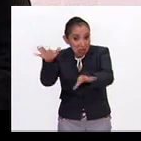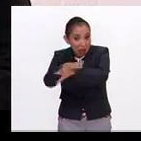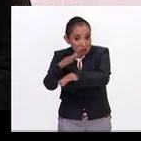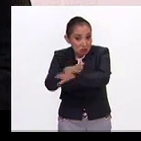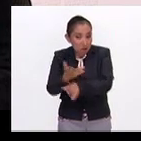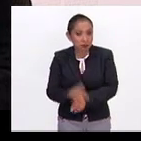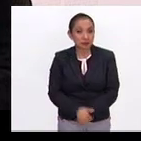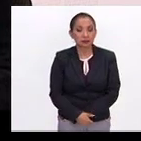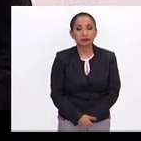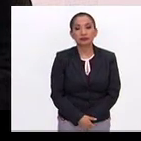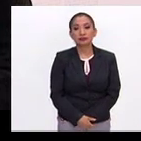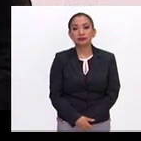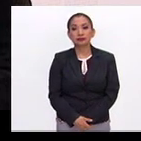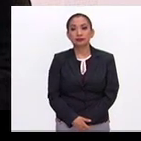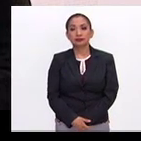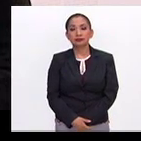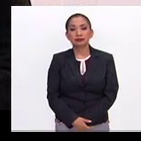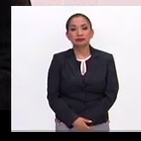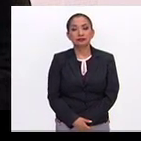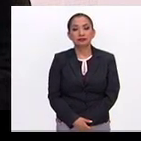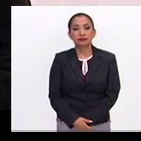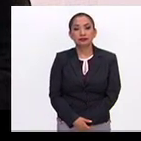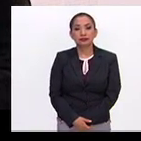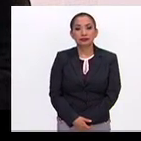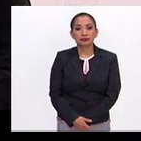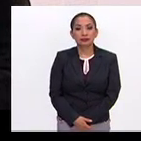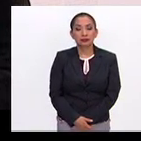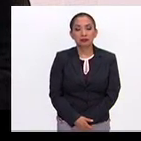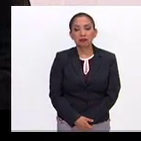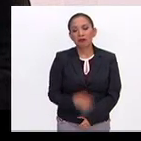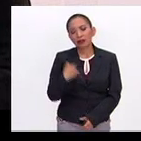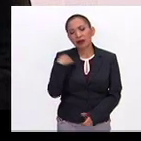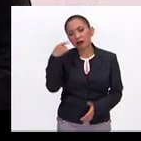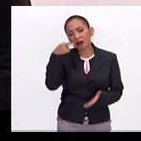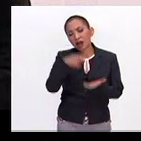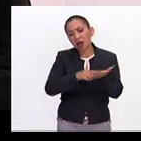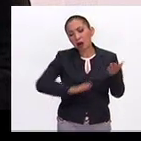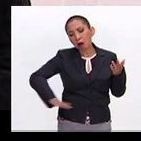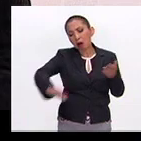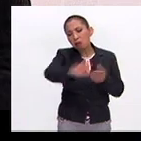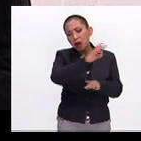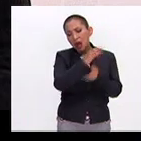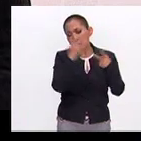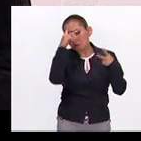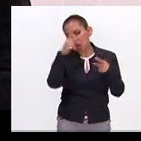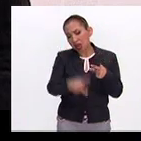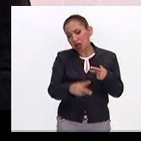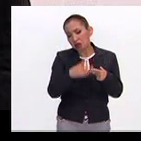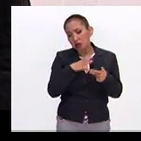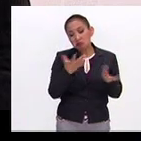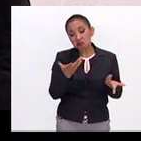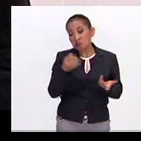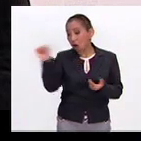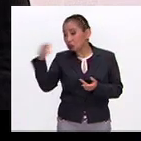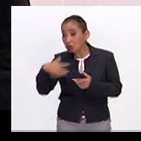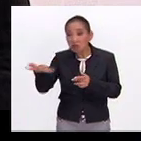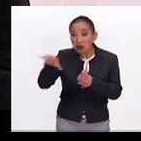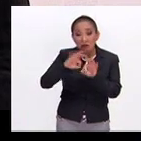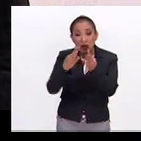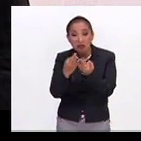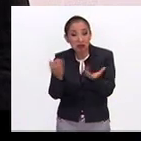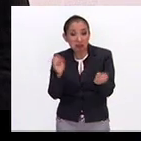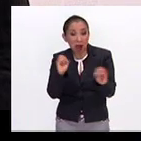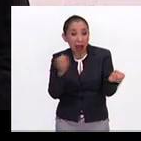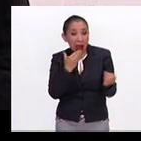Creo que para nuestra sociedad no hay muchas otras opciones. Los niños nacen y cada generación adquirirá